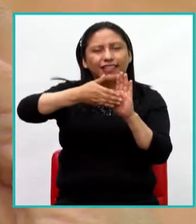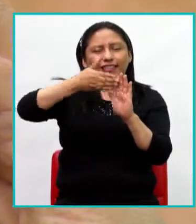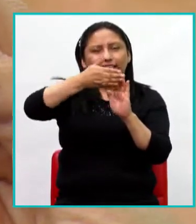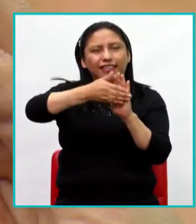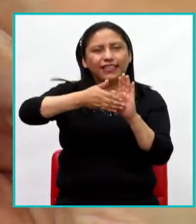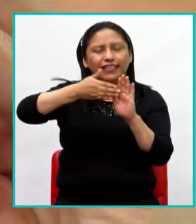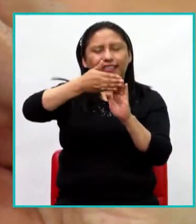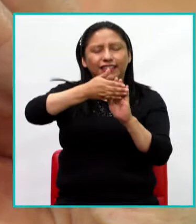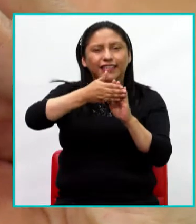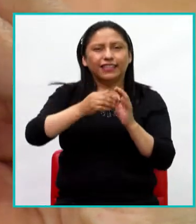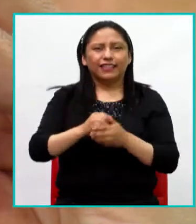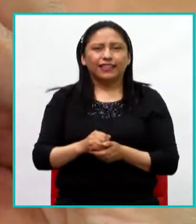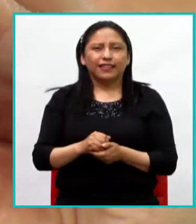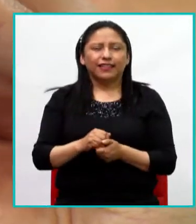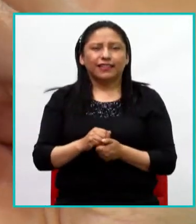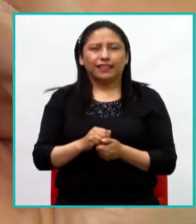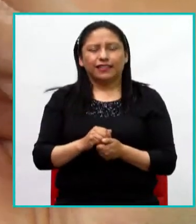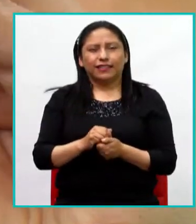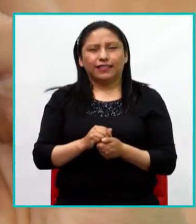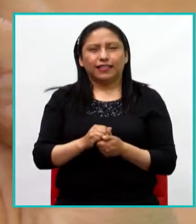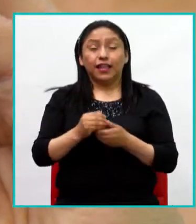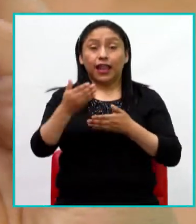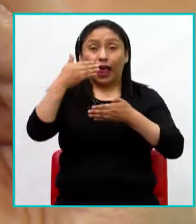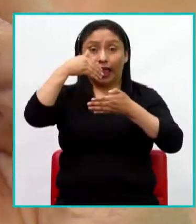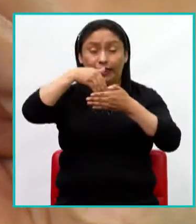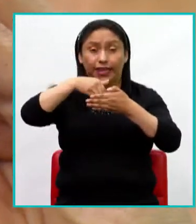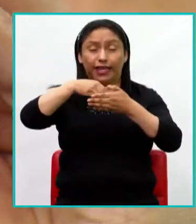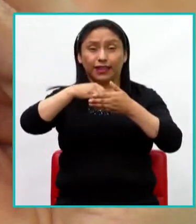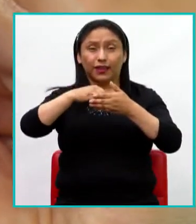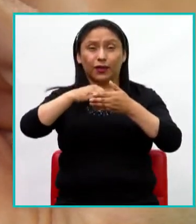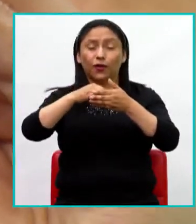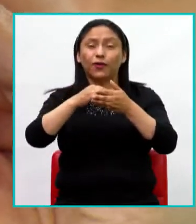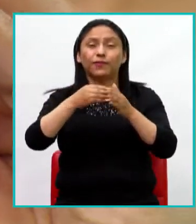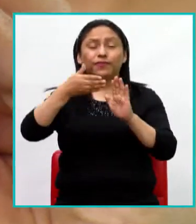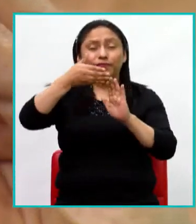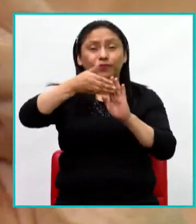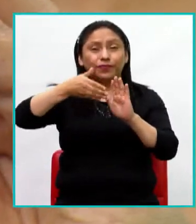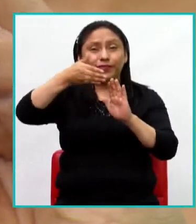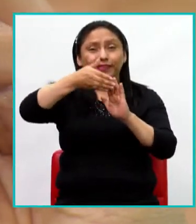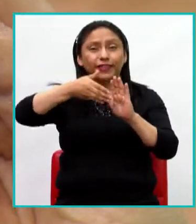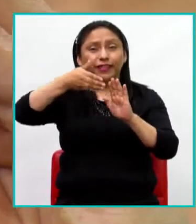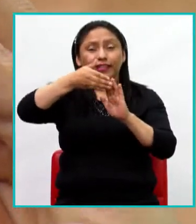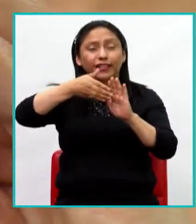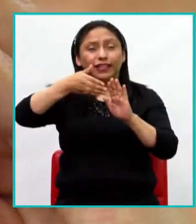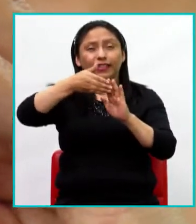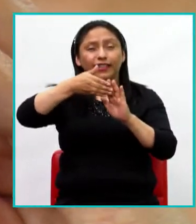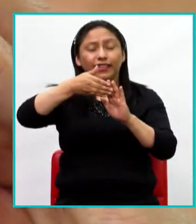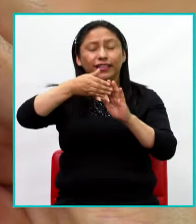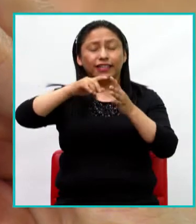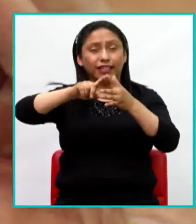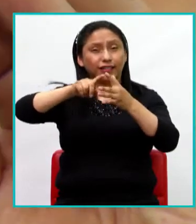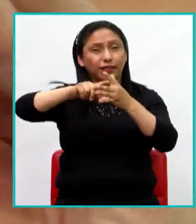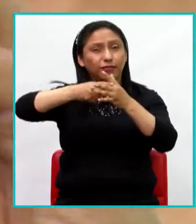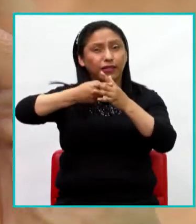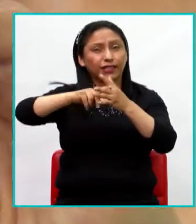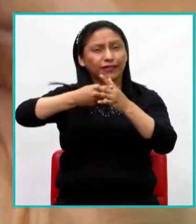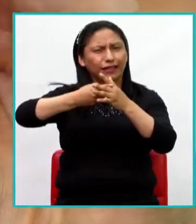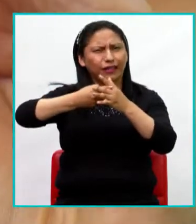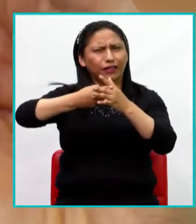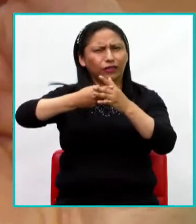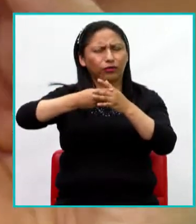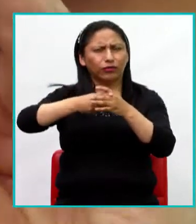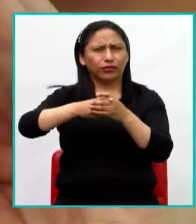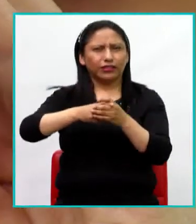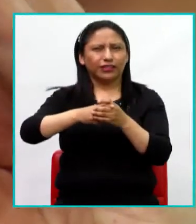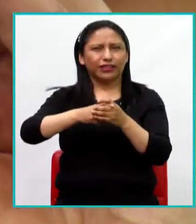todo alrededor, la parte interna de todas nuestras muelitas, empezando por la parte de arriba. Miren, este niño está